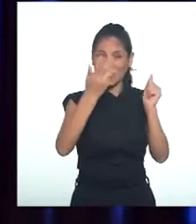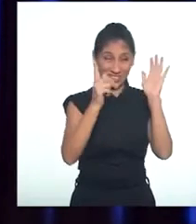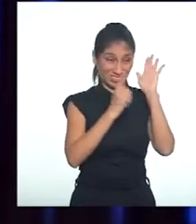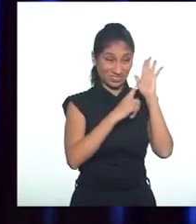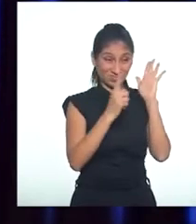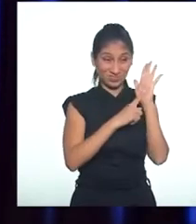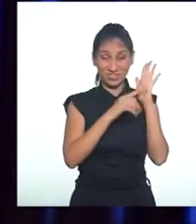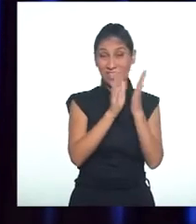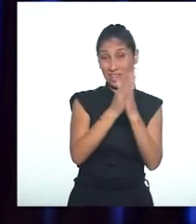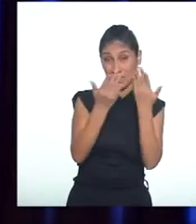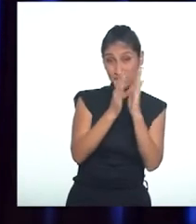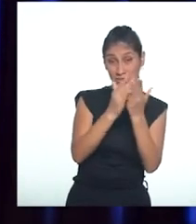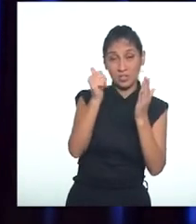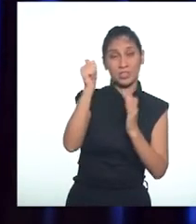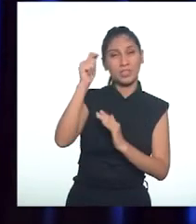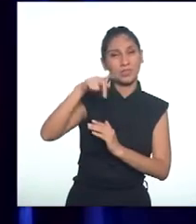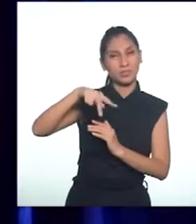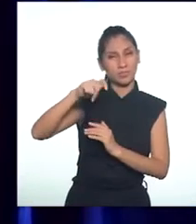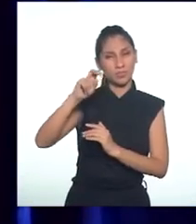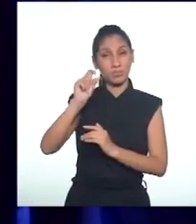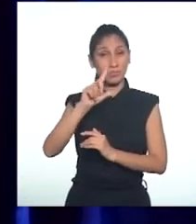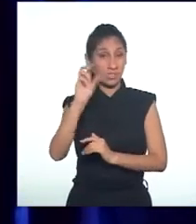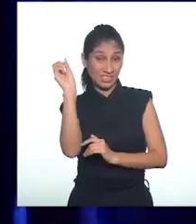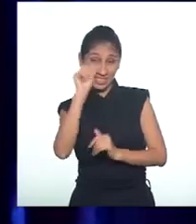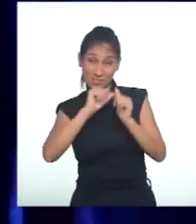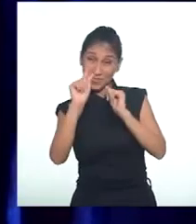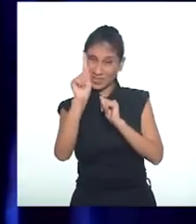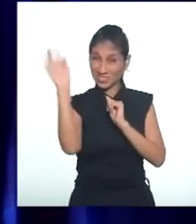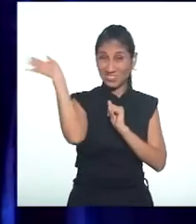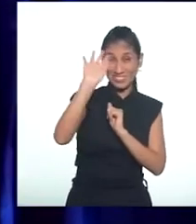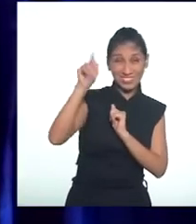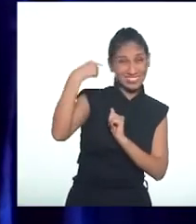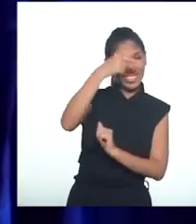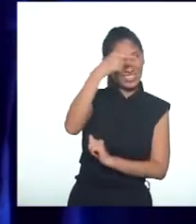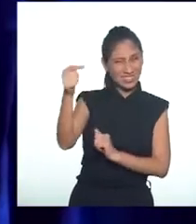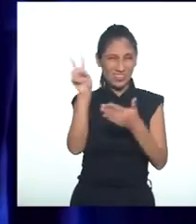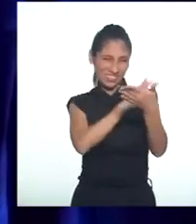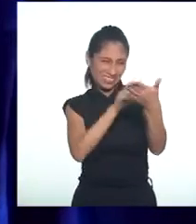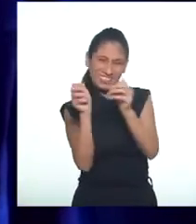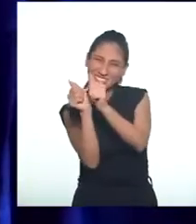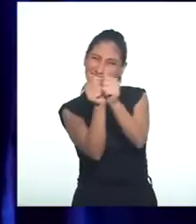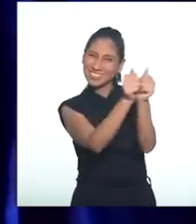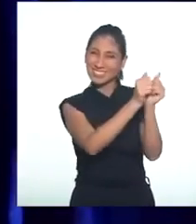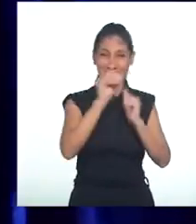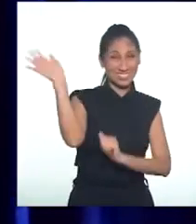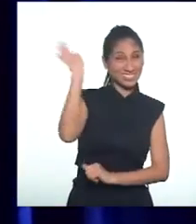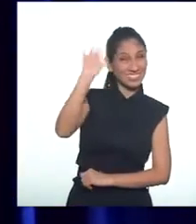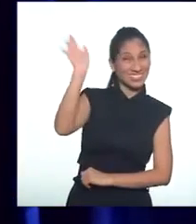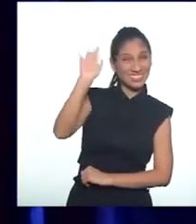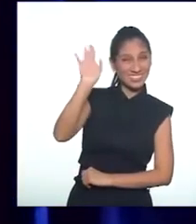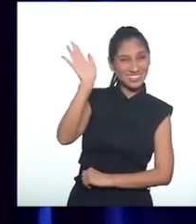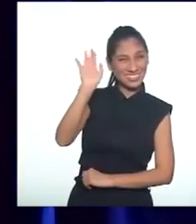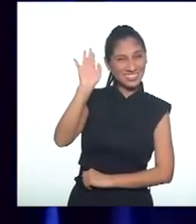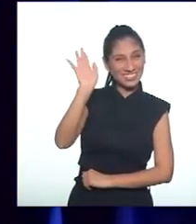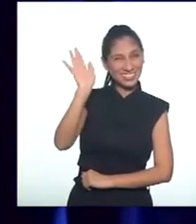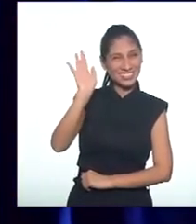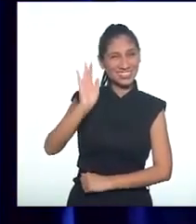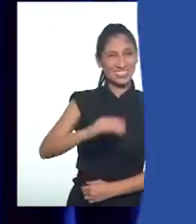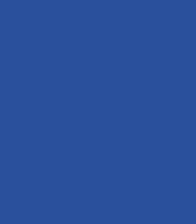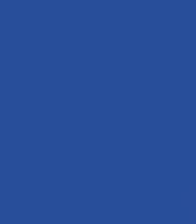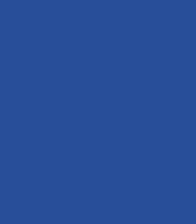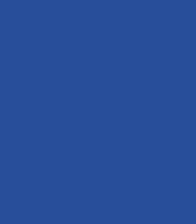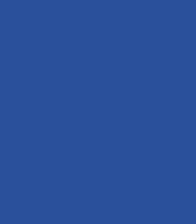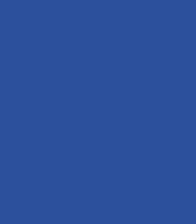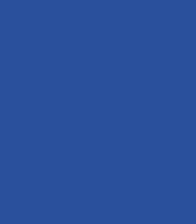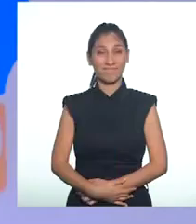en la antología literaria número 1. Nos vemos la próxima semana en Leemos Juntos. ¡Chao!